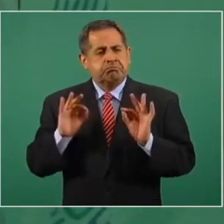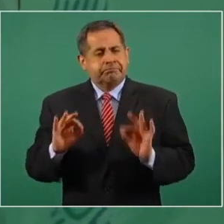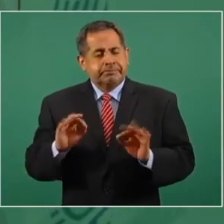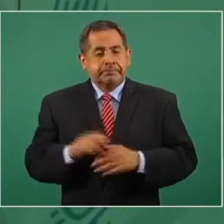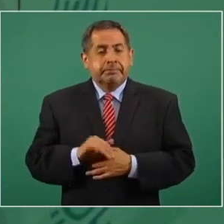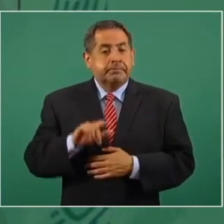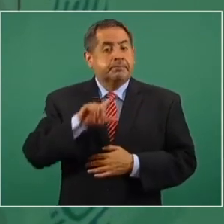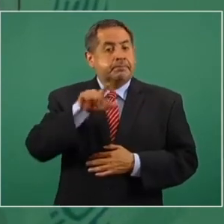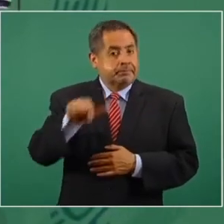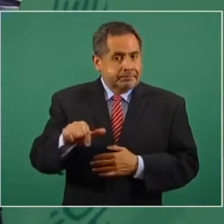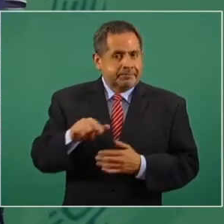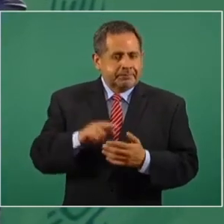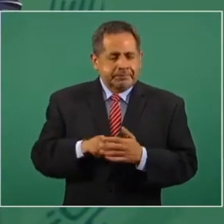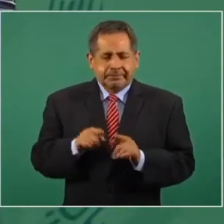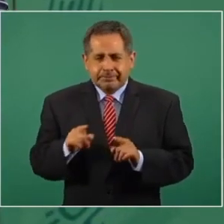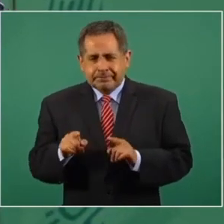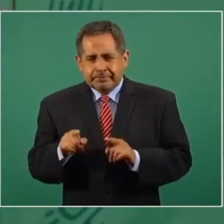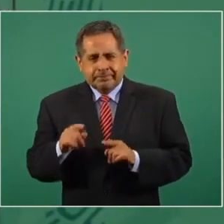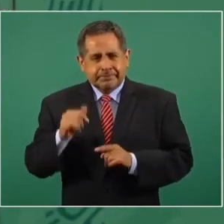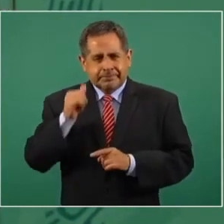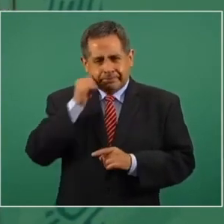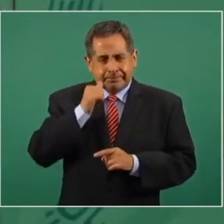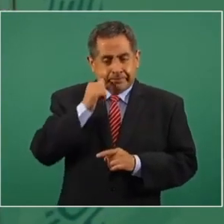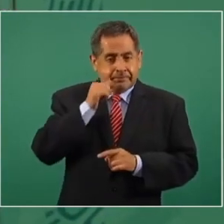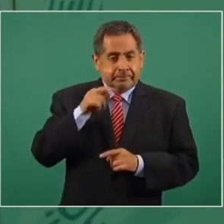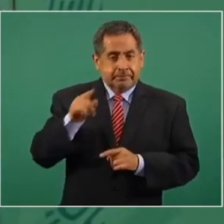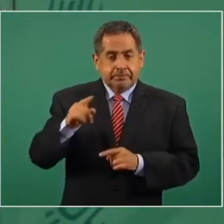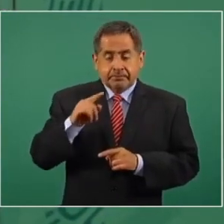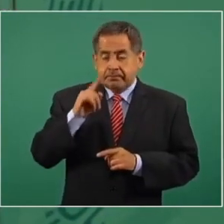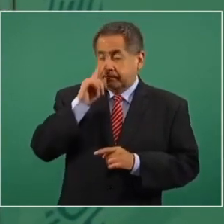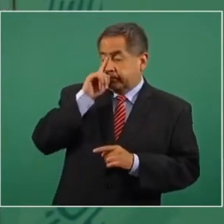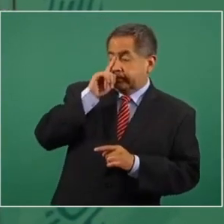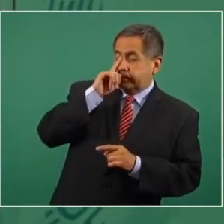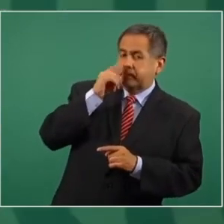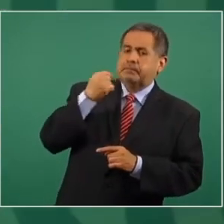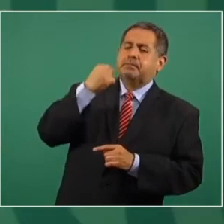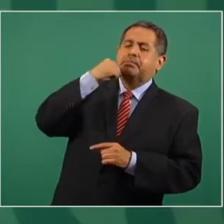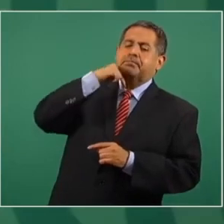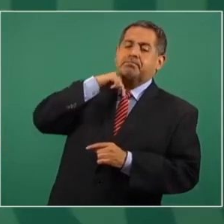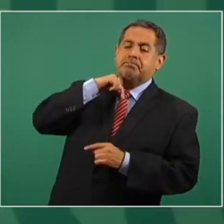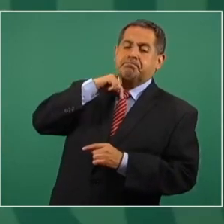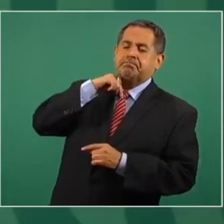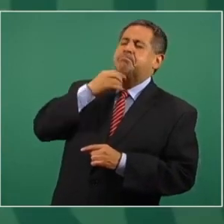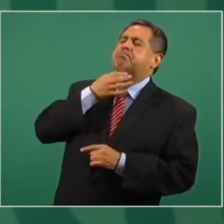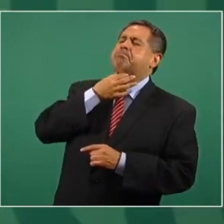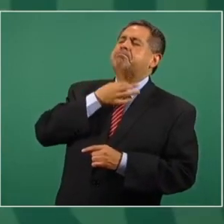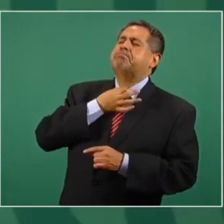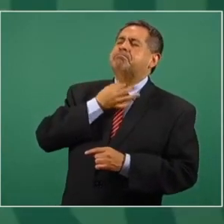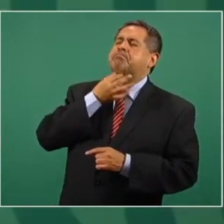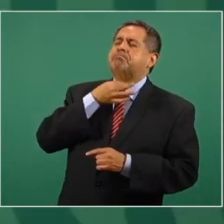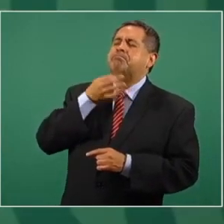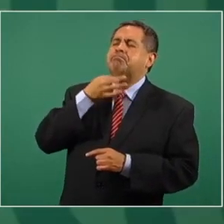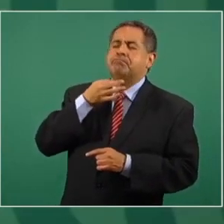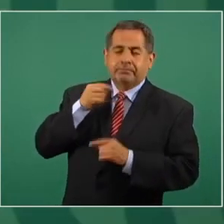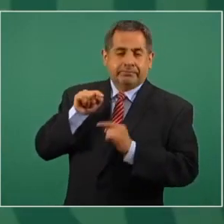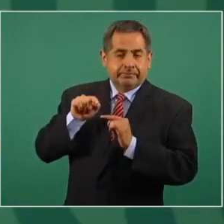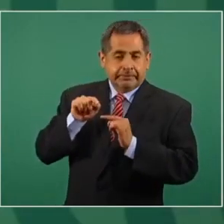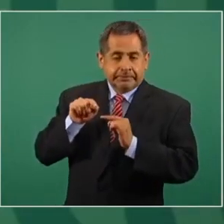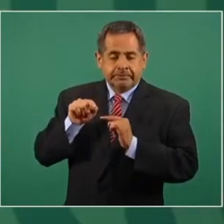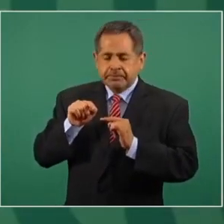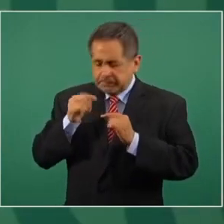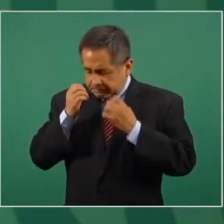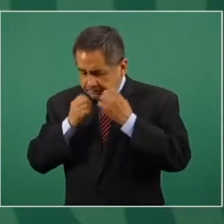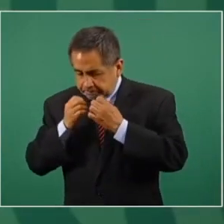prueba que se hace tanto en la nariz como en la garganta, ya más tarde